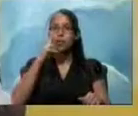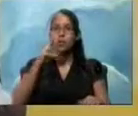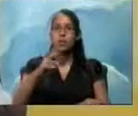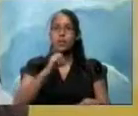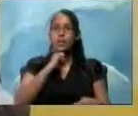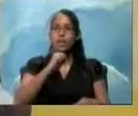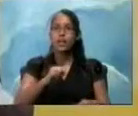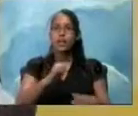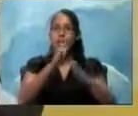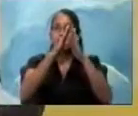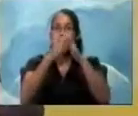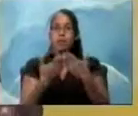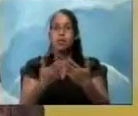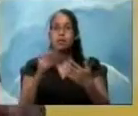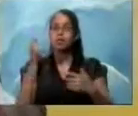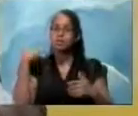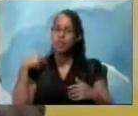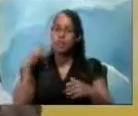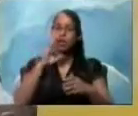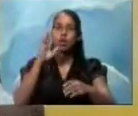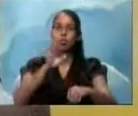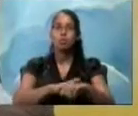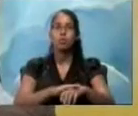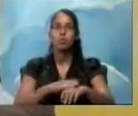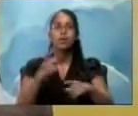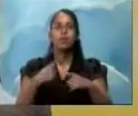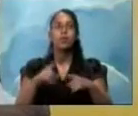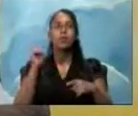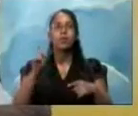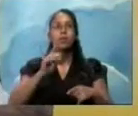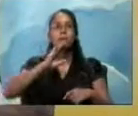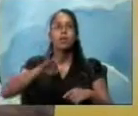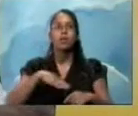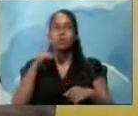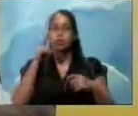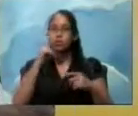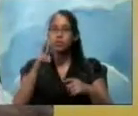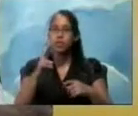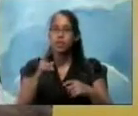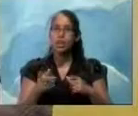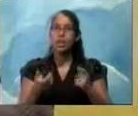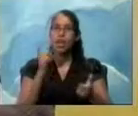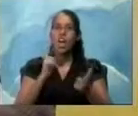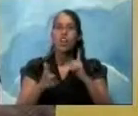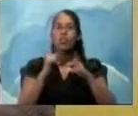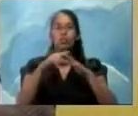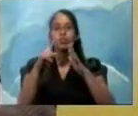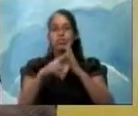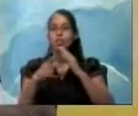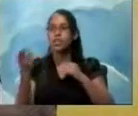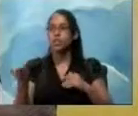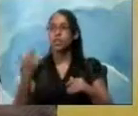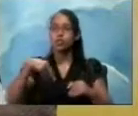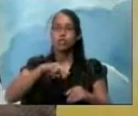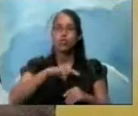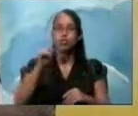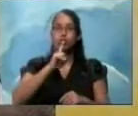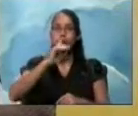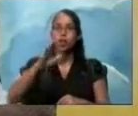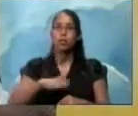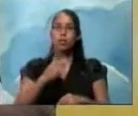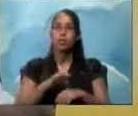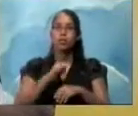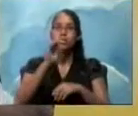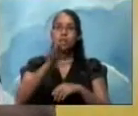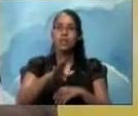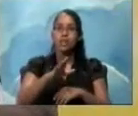las escrituras ya se tienen que cumplir, pero también podemos observar aquí algunas cosas que nosotros no las podemos dejar de